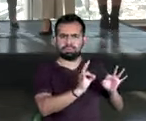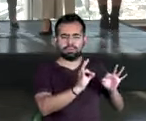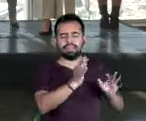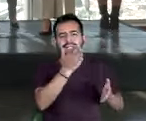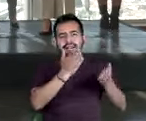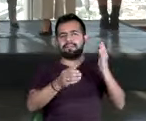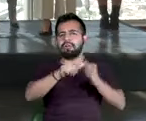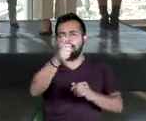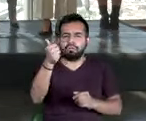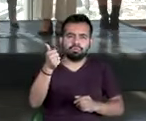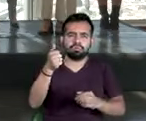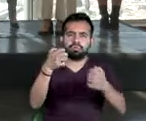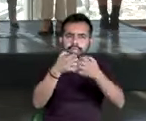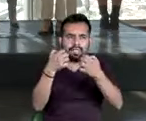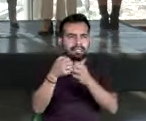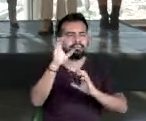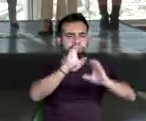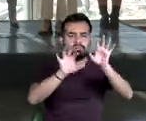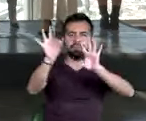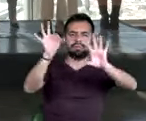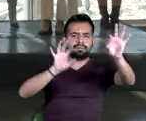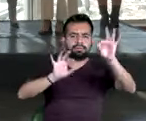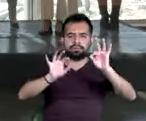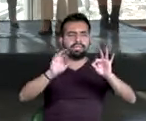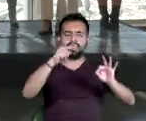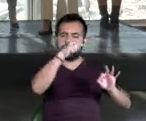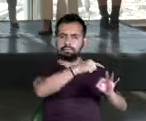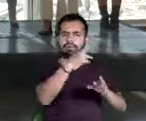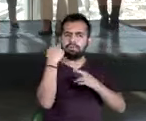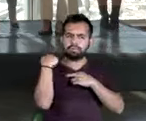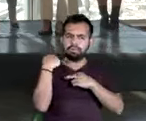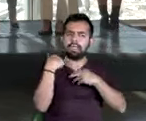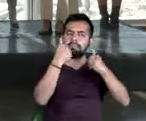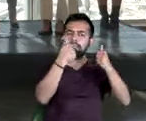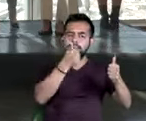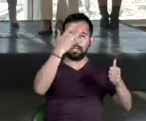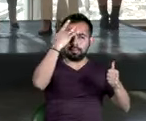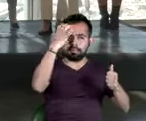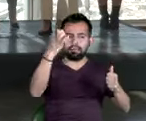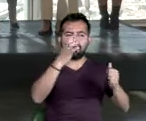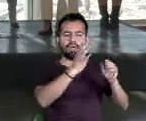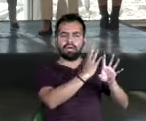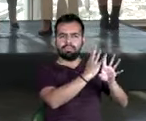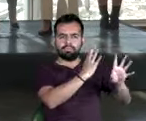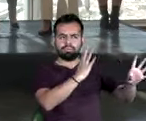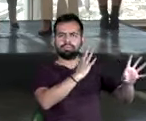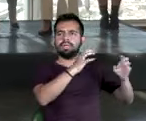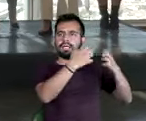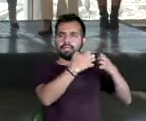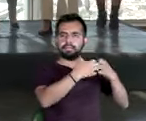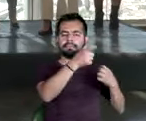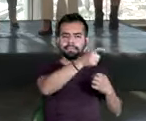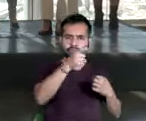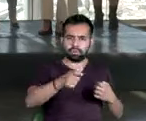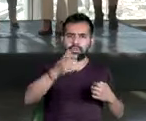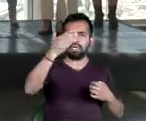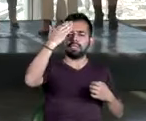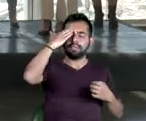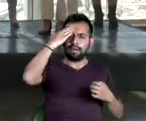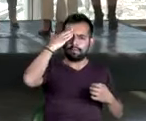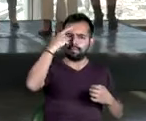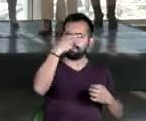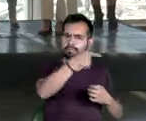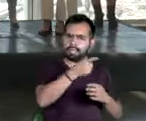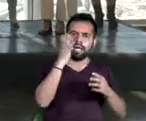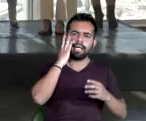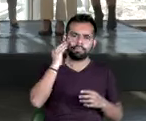nacional con la responsabilidad que tiene a su cargo, cuenta entre sus filas con gente que ha estado como superintendente, como gerente